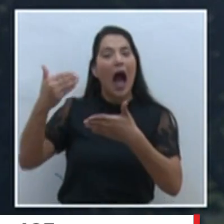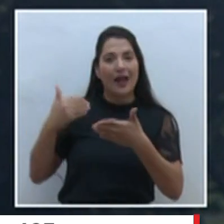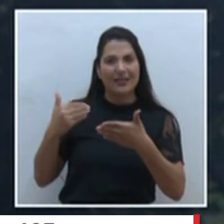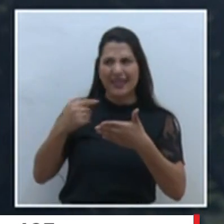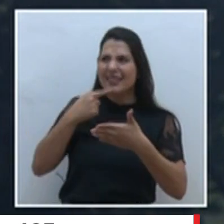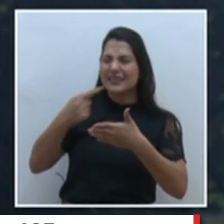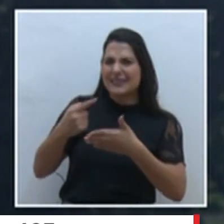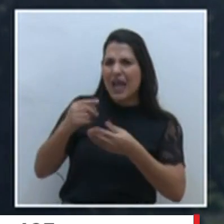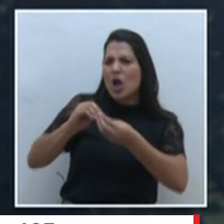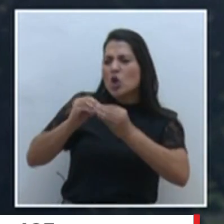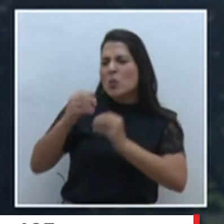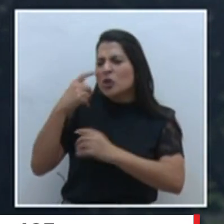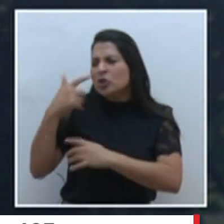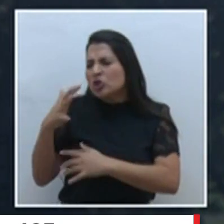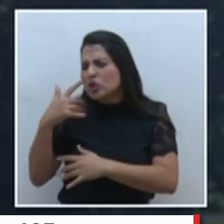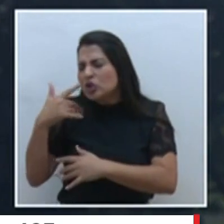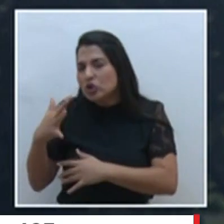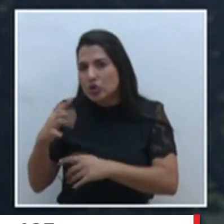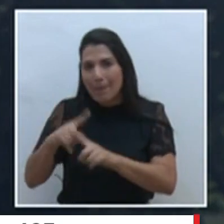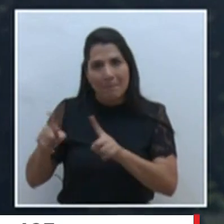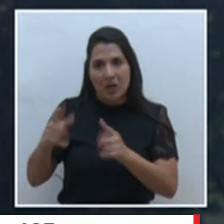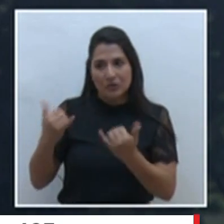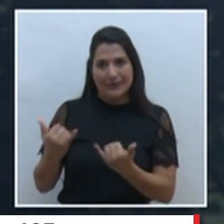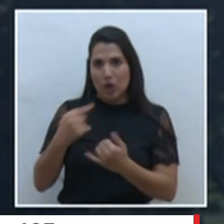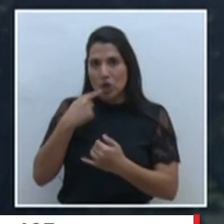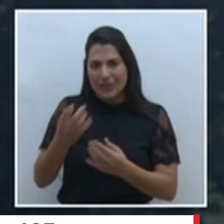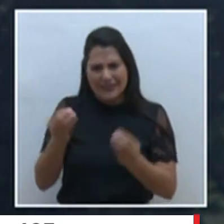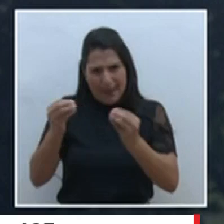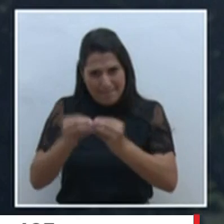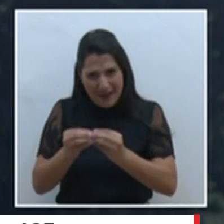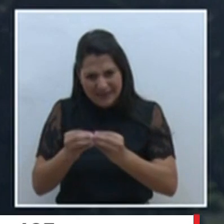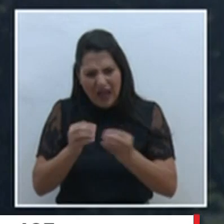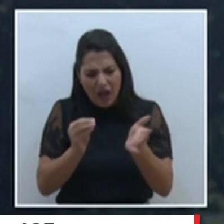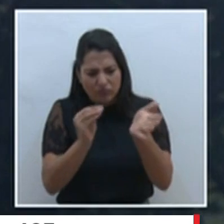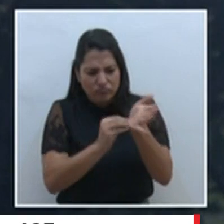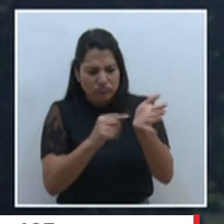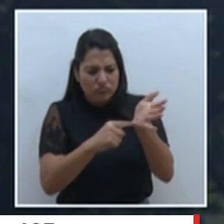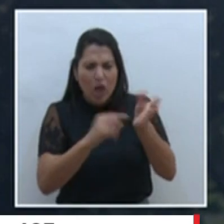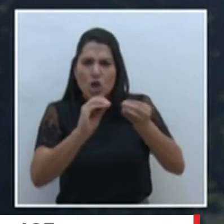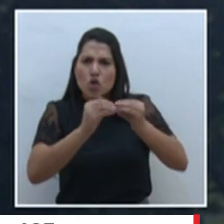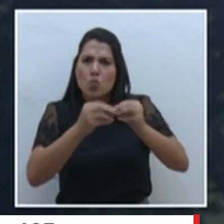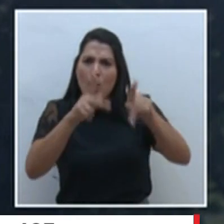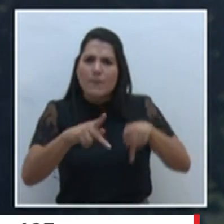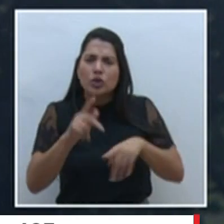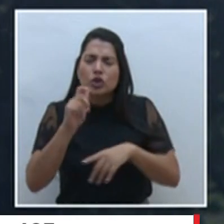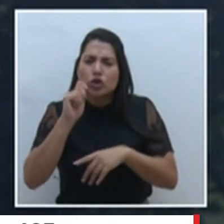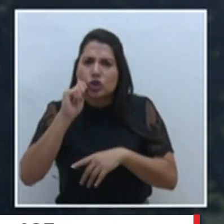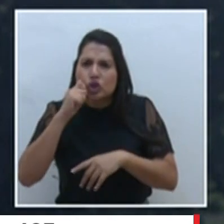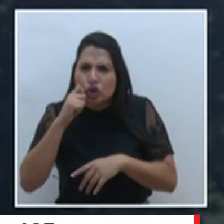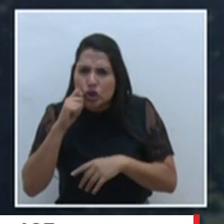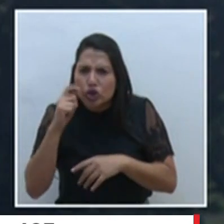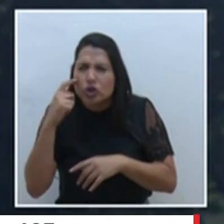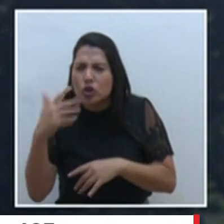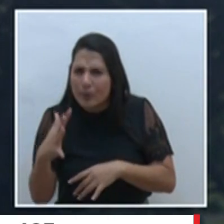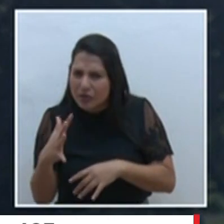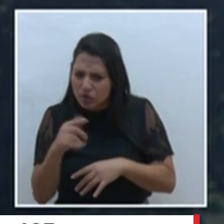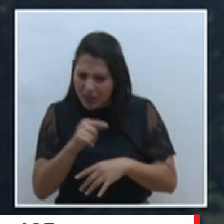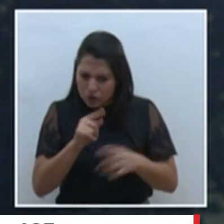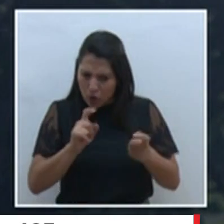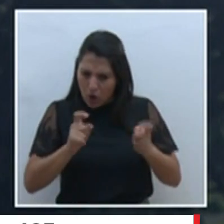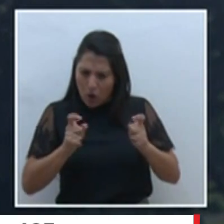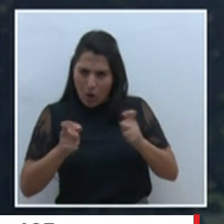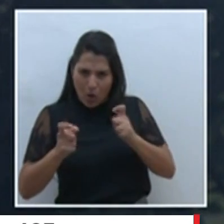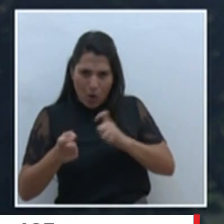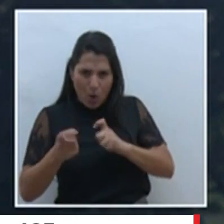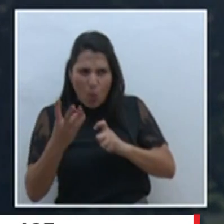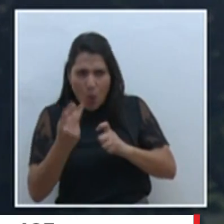pandemia, se dejó de compartir, pero ¿cómo ha sido ese comportamiento de casos sospechosos? ¿Qué tanto cambian día a día y cómo